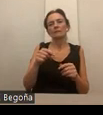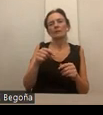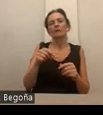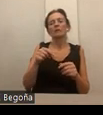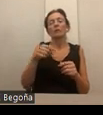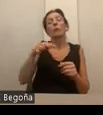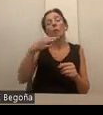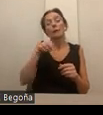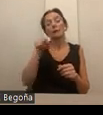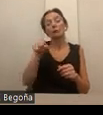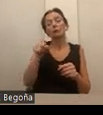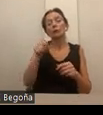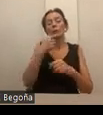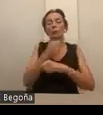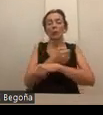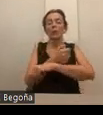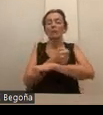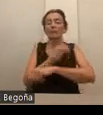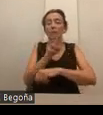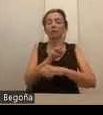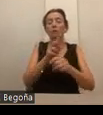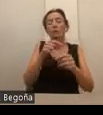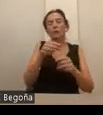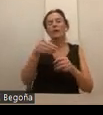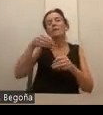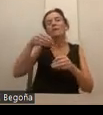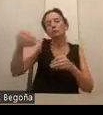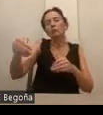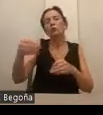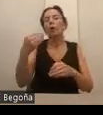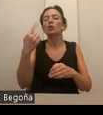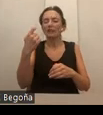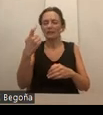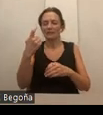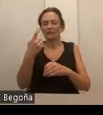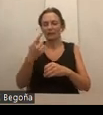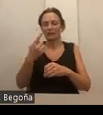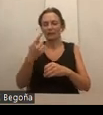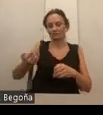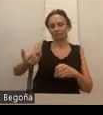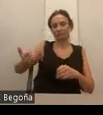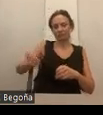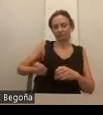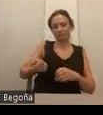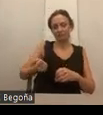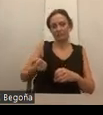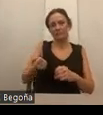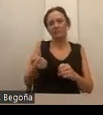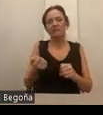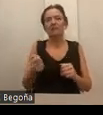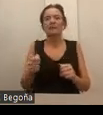insulina, porque generalmente primero hay una resistencia a la insulina, es decir, el páncreas es capaz de producir suficiente